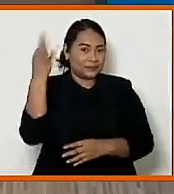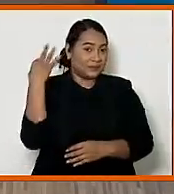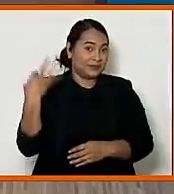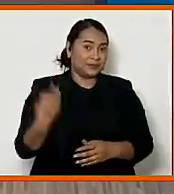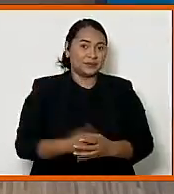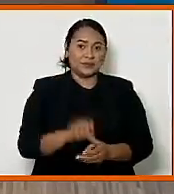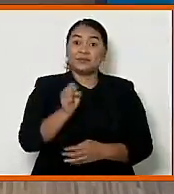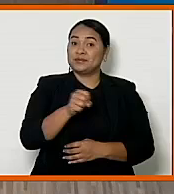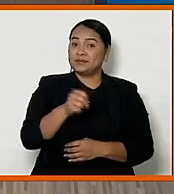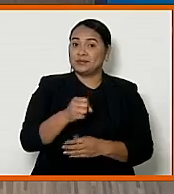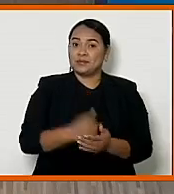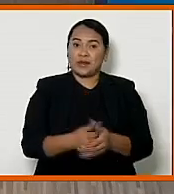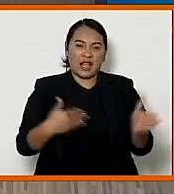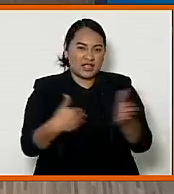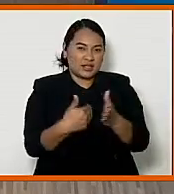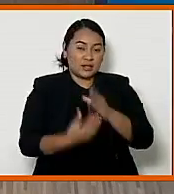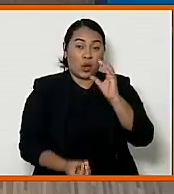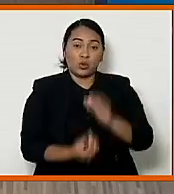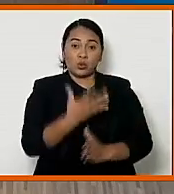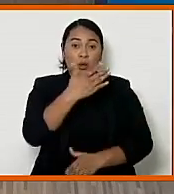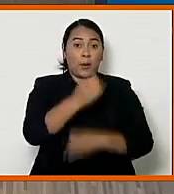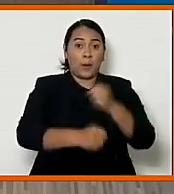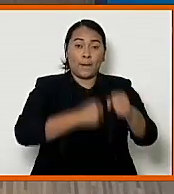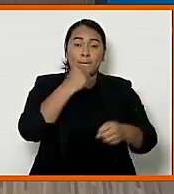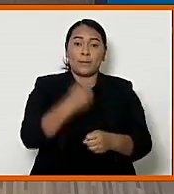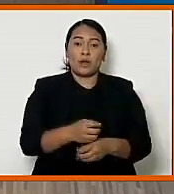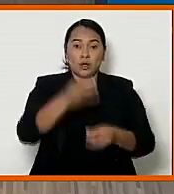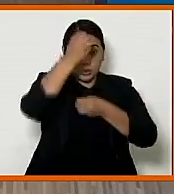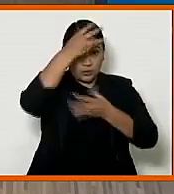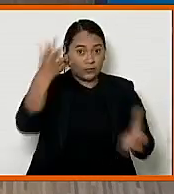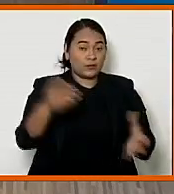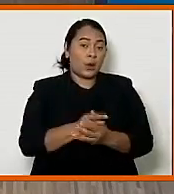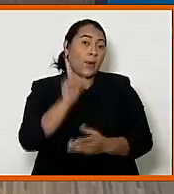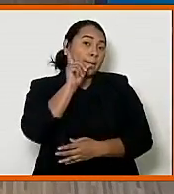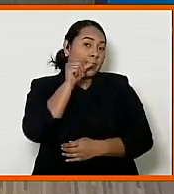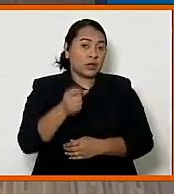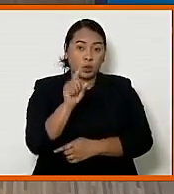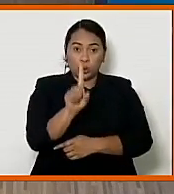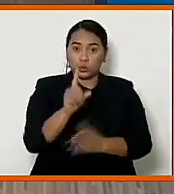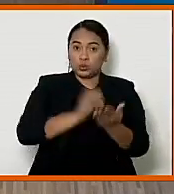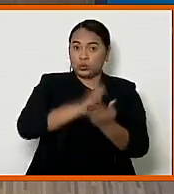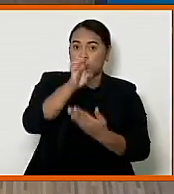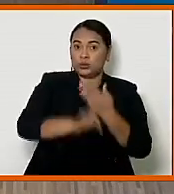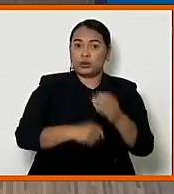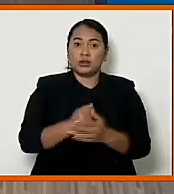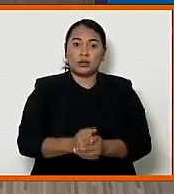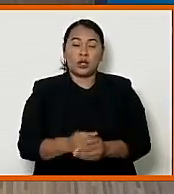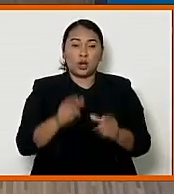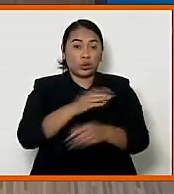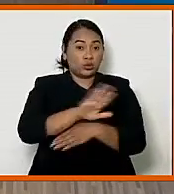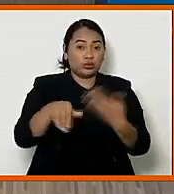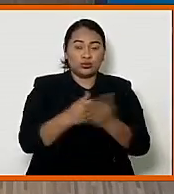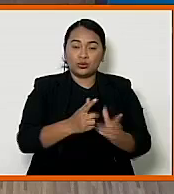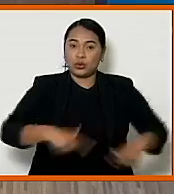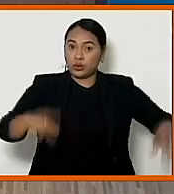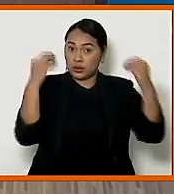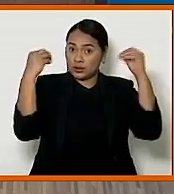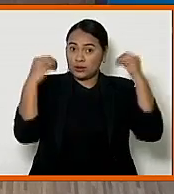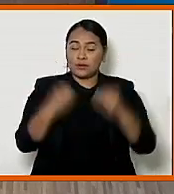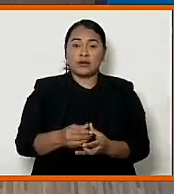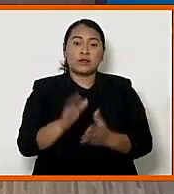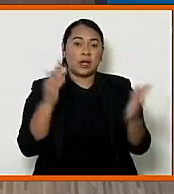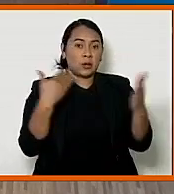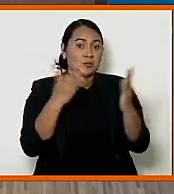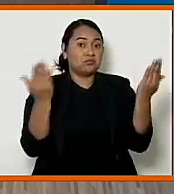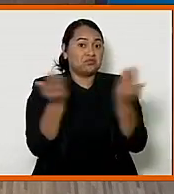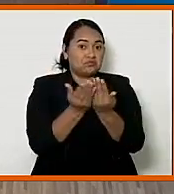Madeline. Es que estamos en vísperas de un nuevo año. Y te informamos que mañana, 1 de enero, nuestros lotocentros y kioscos estarán cerrados. Pero puedes disfrutar de